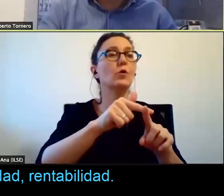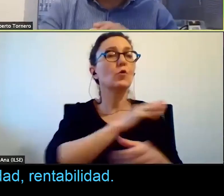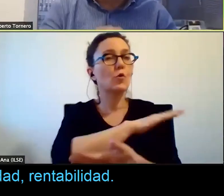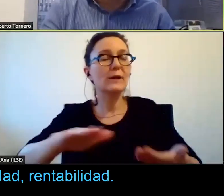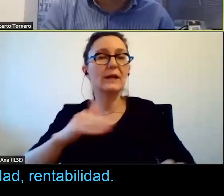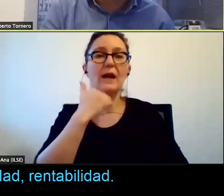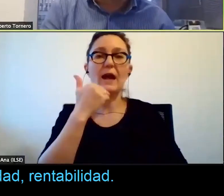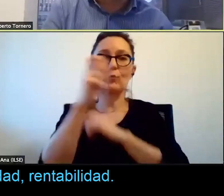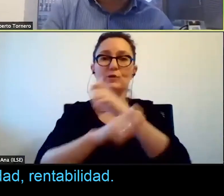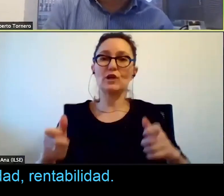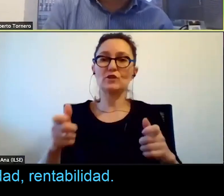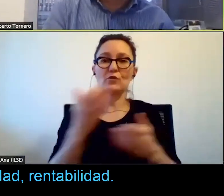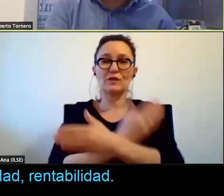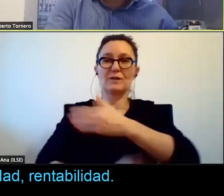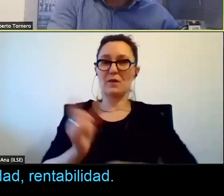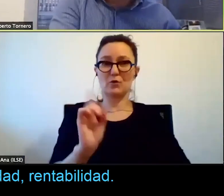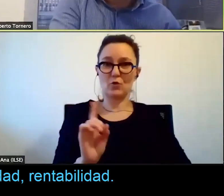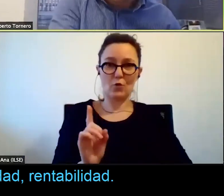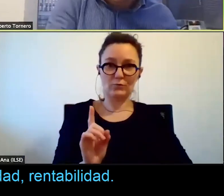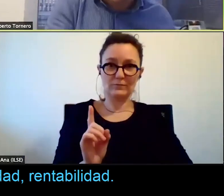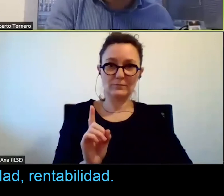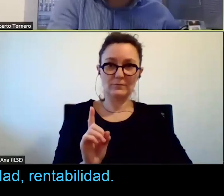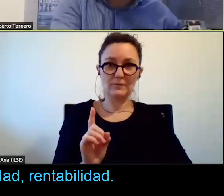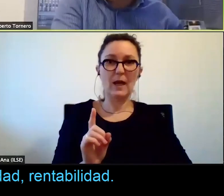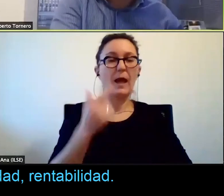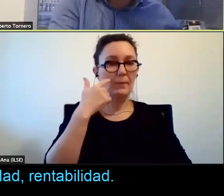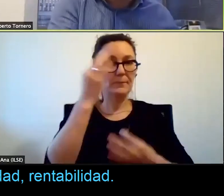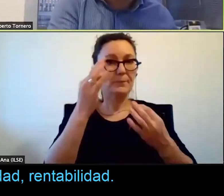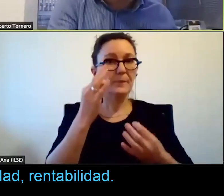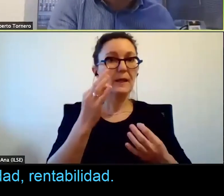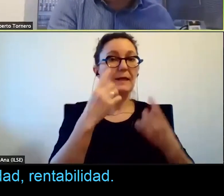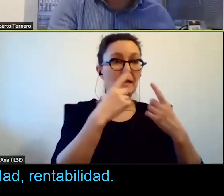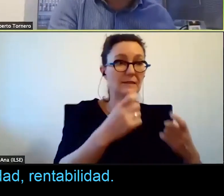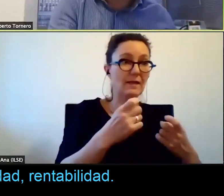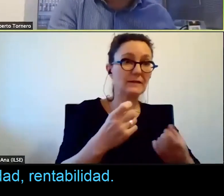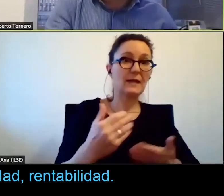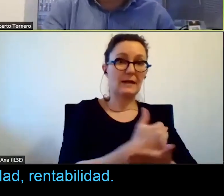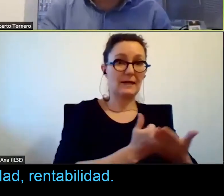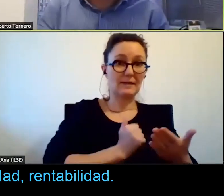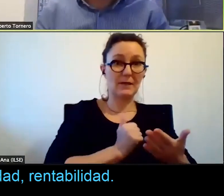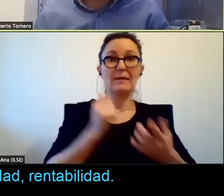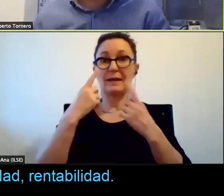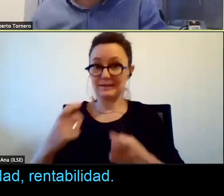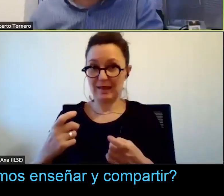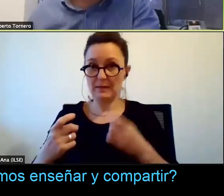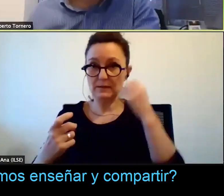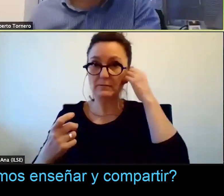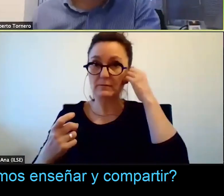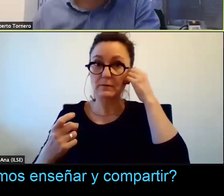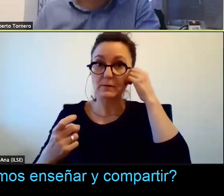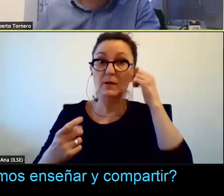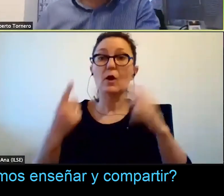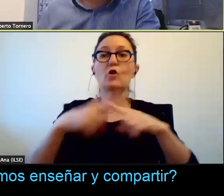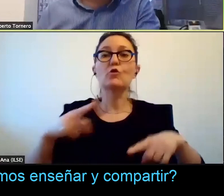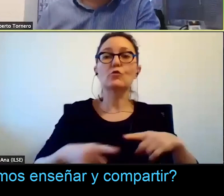Entonces, por ser muy concreto, necesidades, rentabilidad y necesidades, foco en necesidades, ¿qué cosas podemos